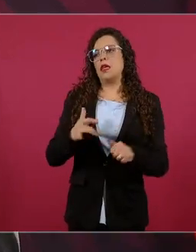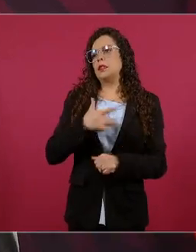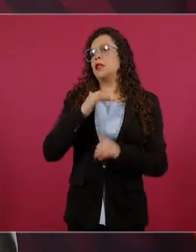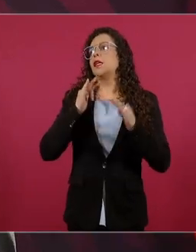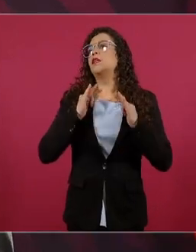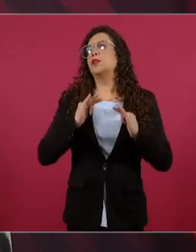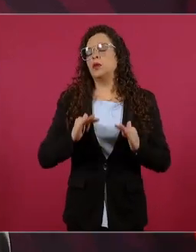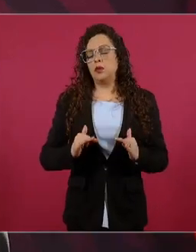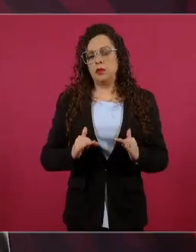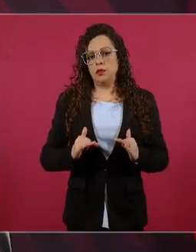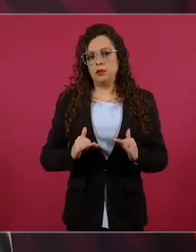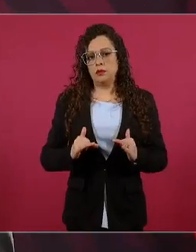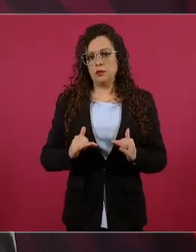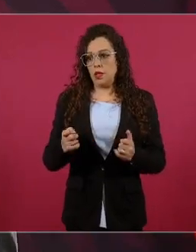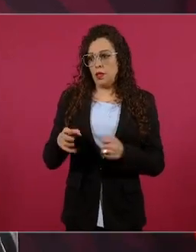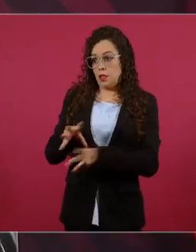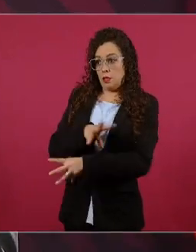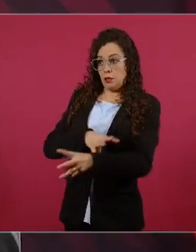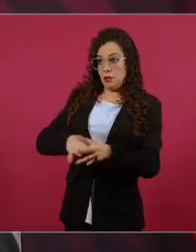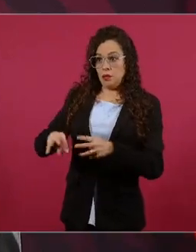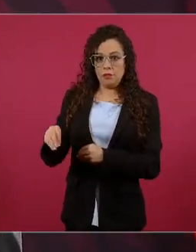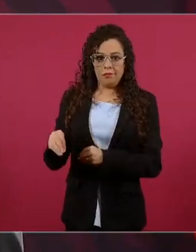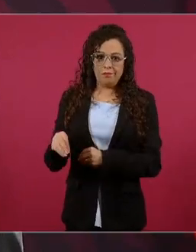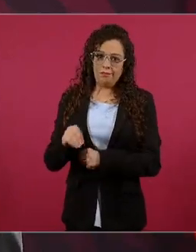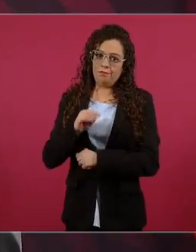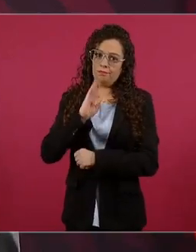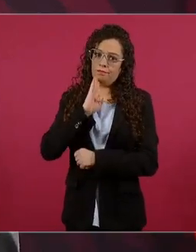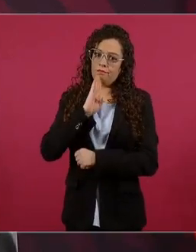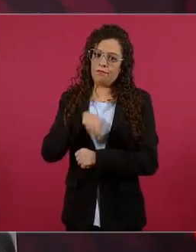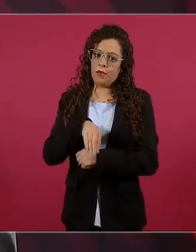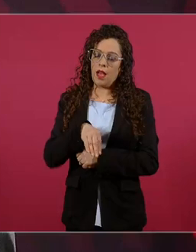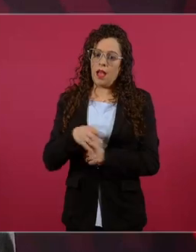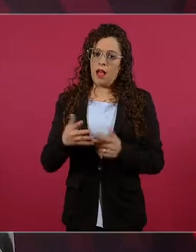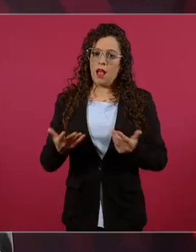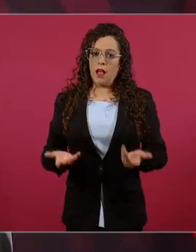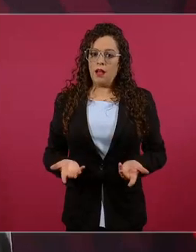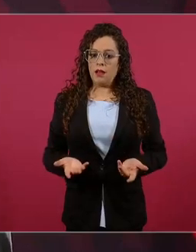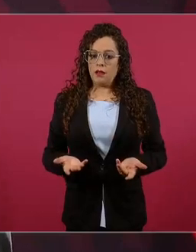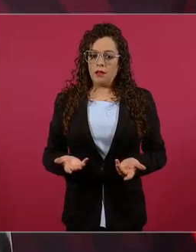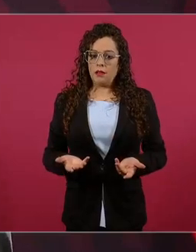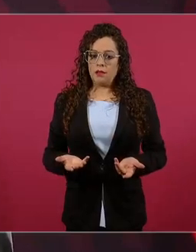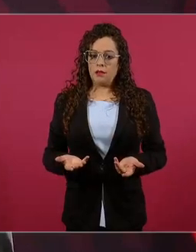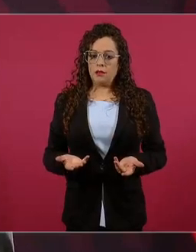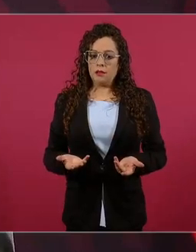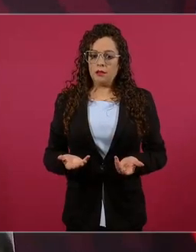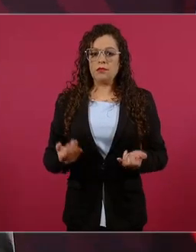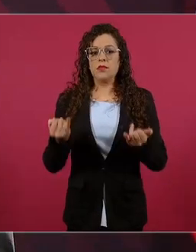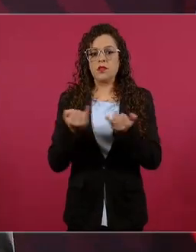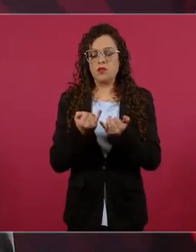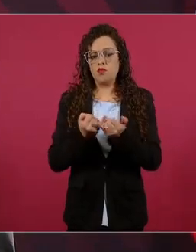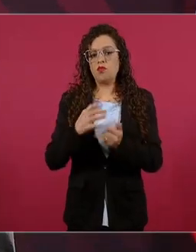Además, no uses eso como excusa cuando está de por medio el dinero.